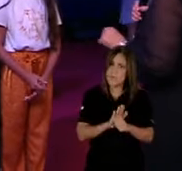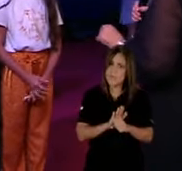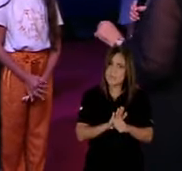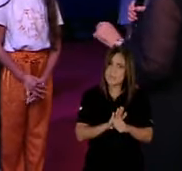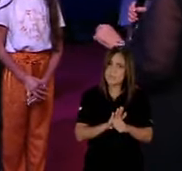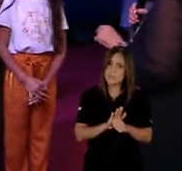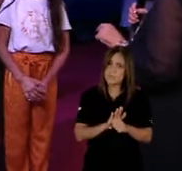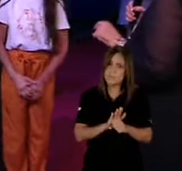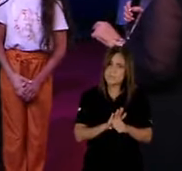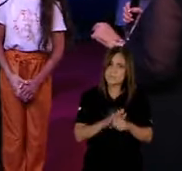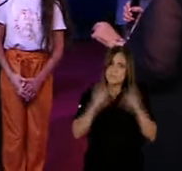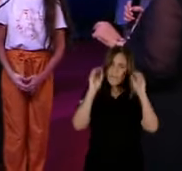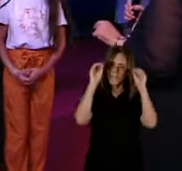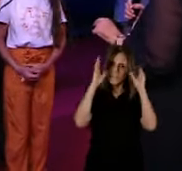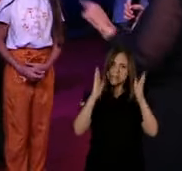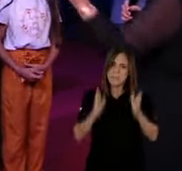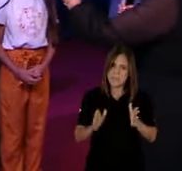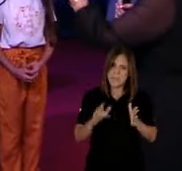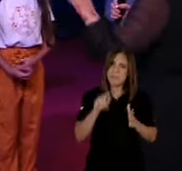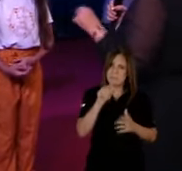¿Pero cuál es tu nombre?